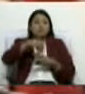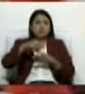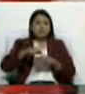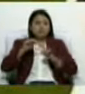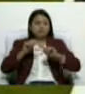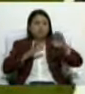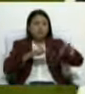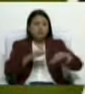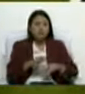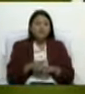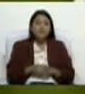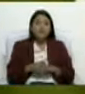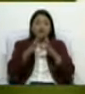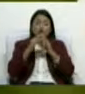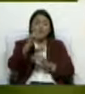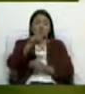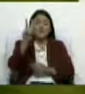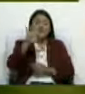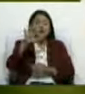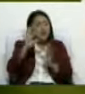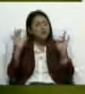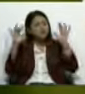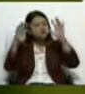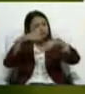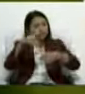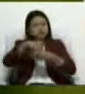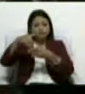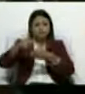que convocará a toda la población unida en una